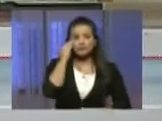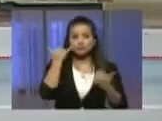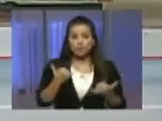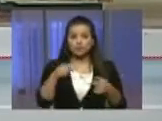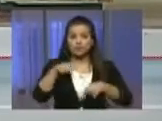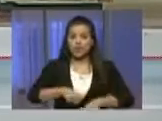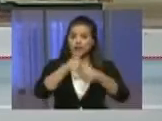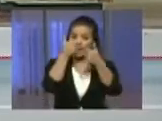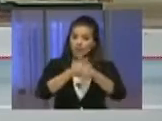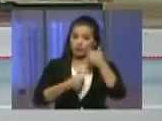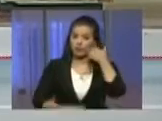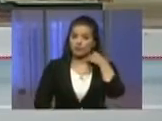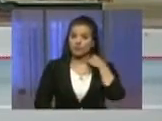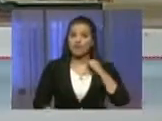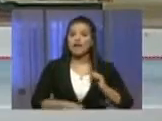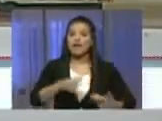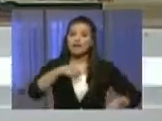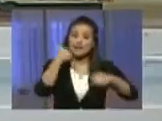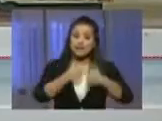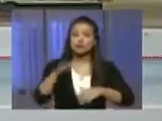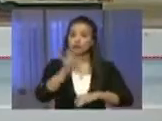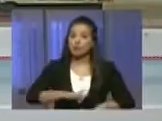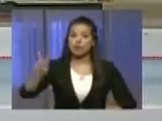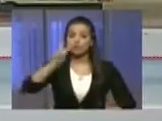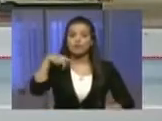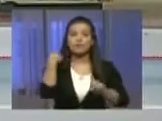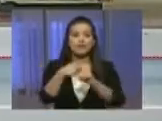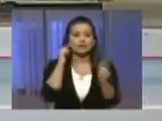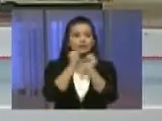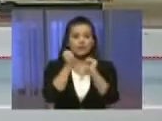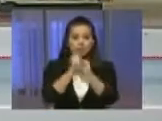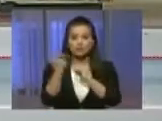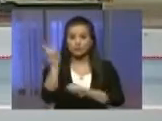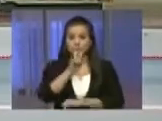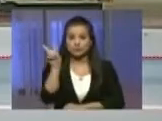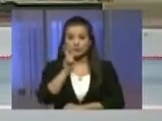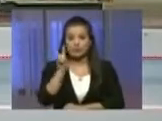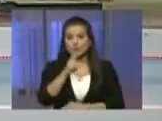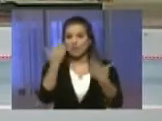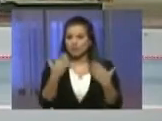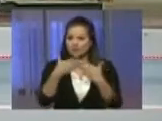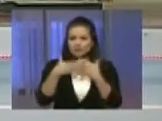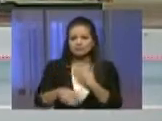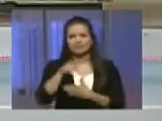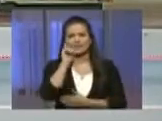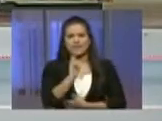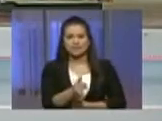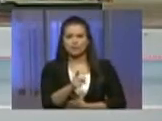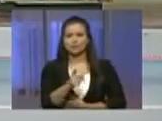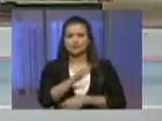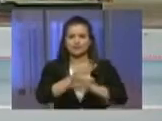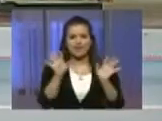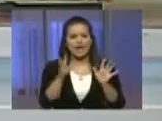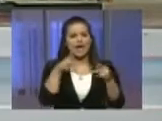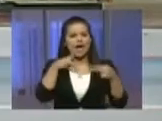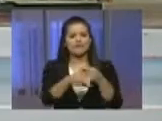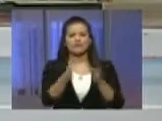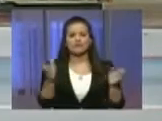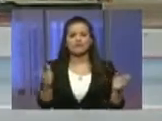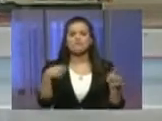reto de toda Venezuela de todo el deporte venezolano es instalar inaugurar